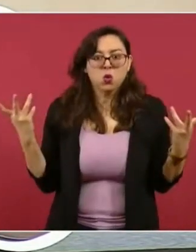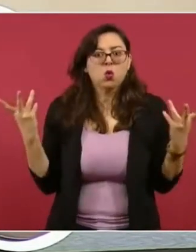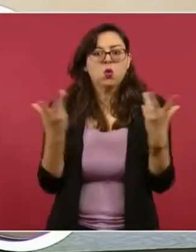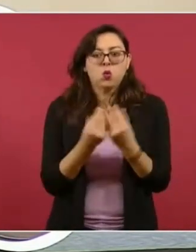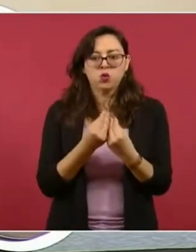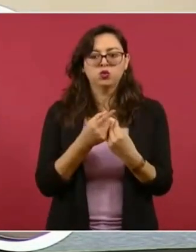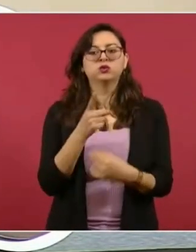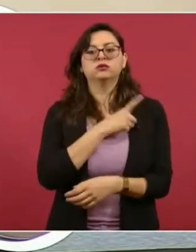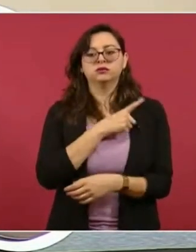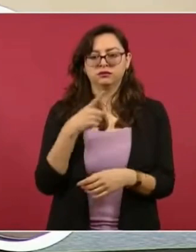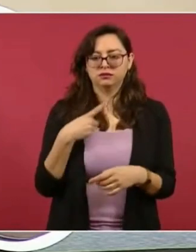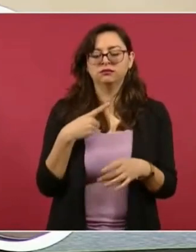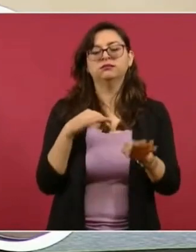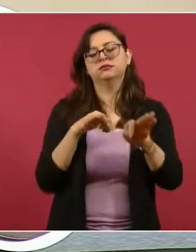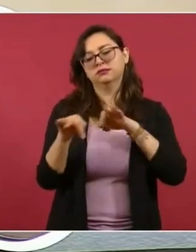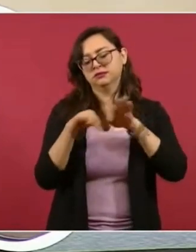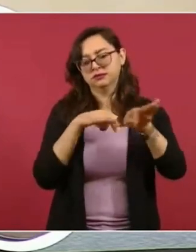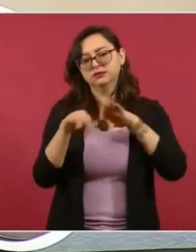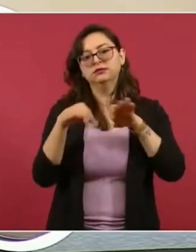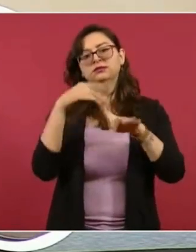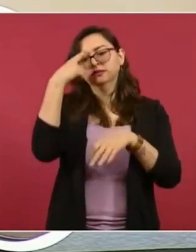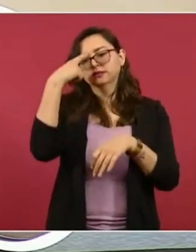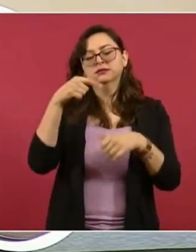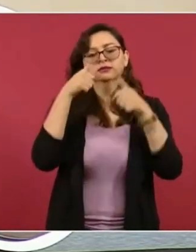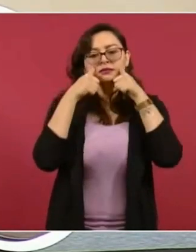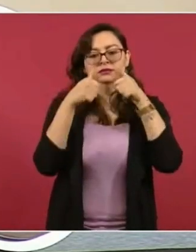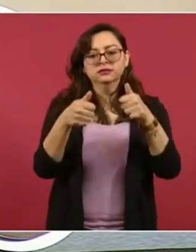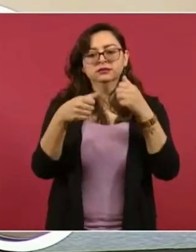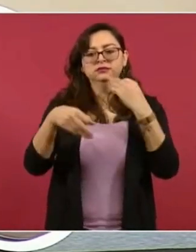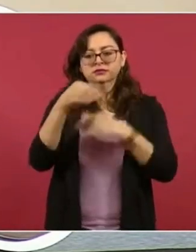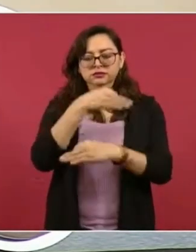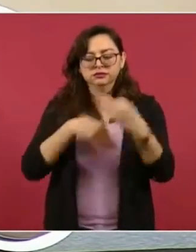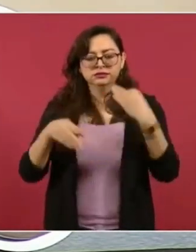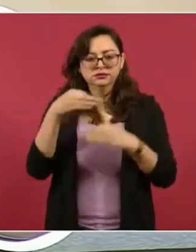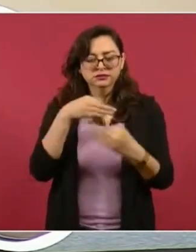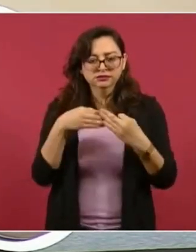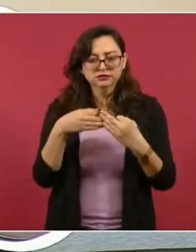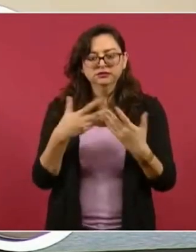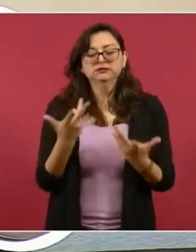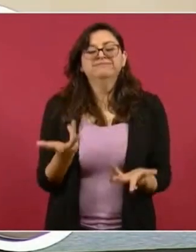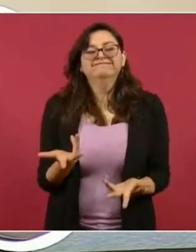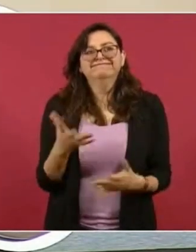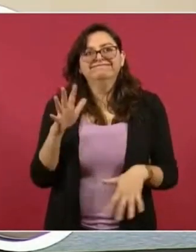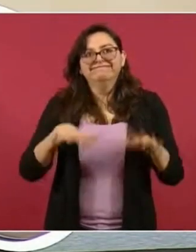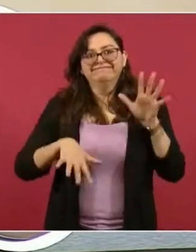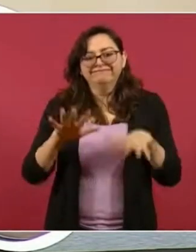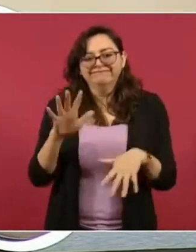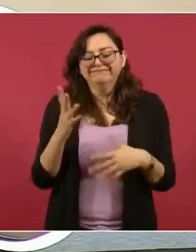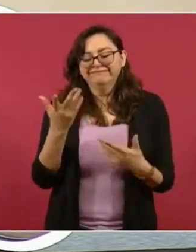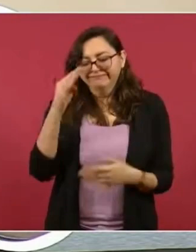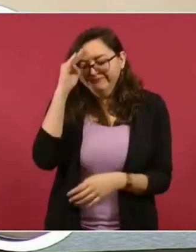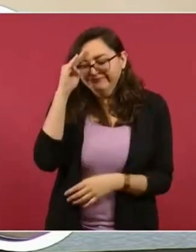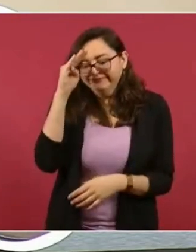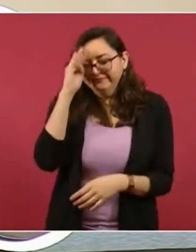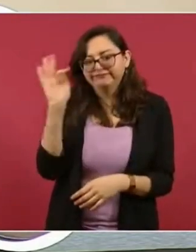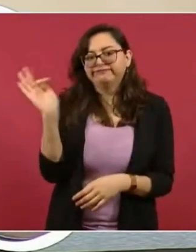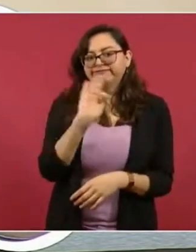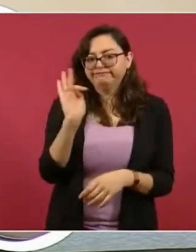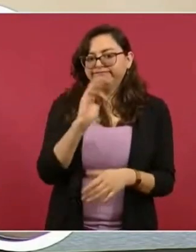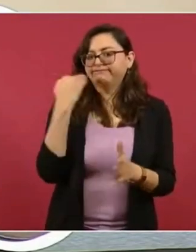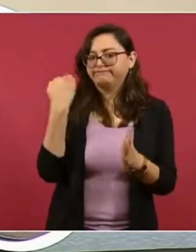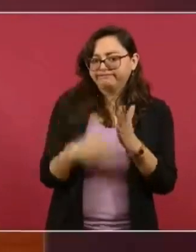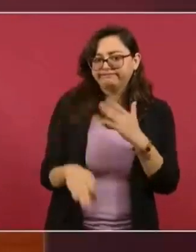con con todas las compañeras a pienso que es por falta de información que no